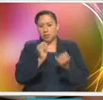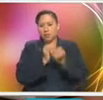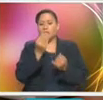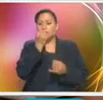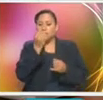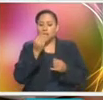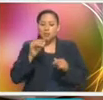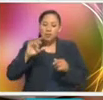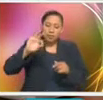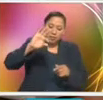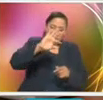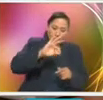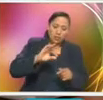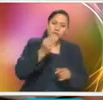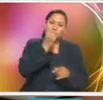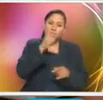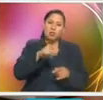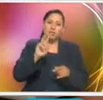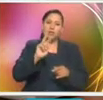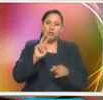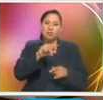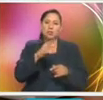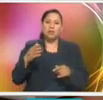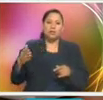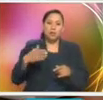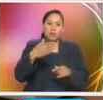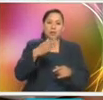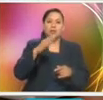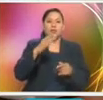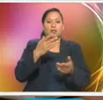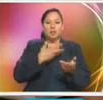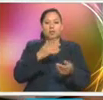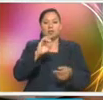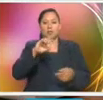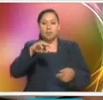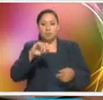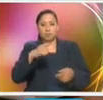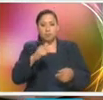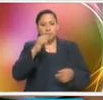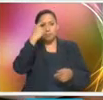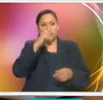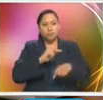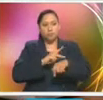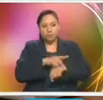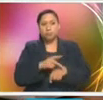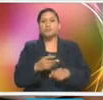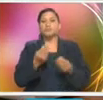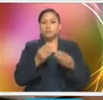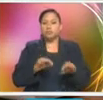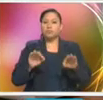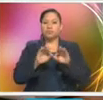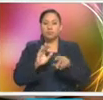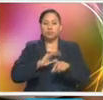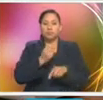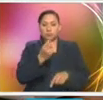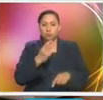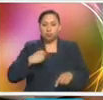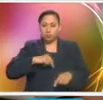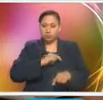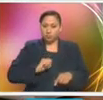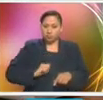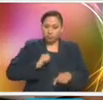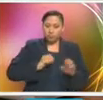tratas como de darle atún y demás que traen omegas, interesante para la piel. Exacto. Yo creo que es importante porque así también aprovechamos y